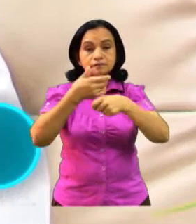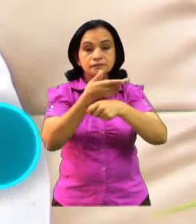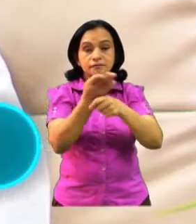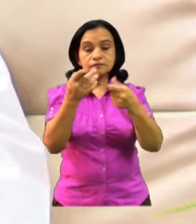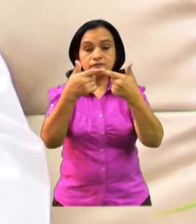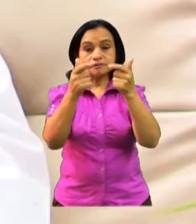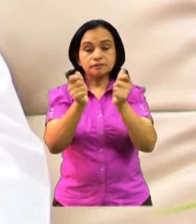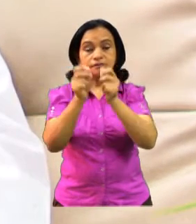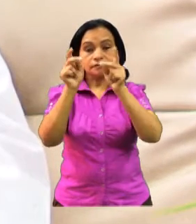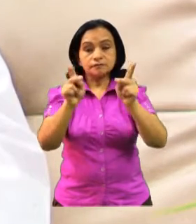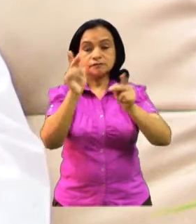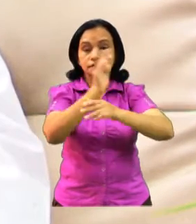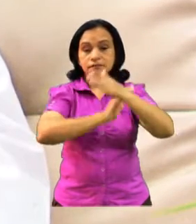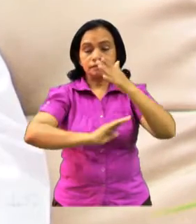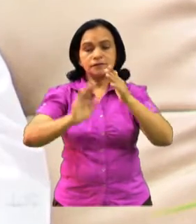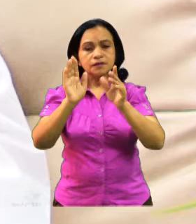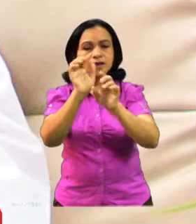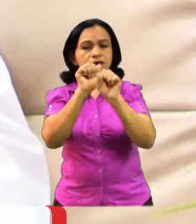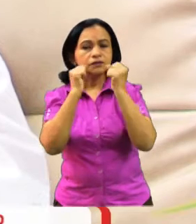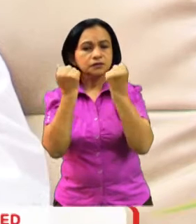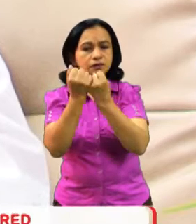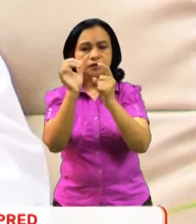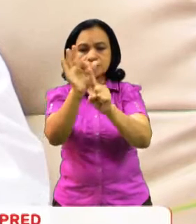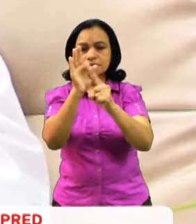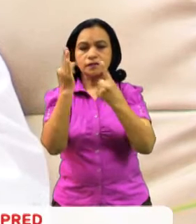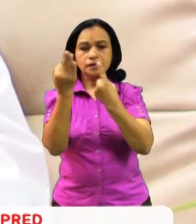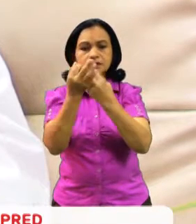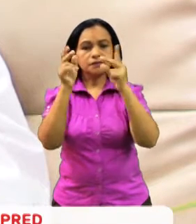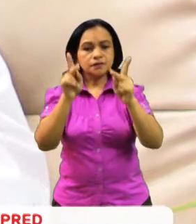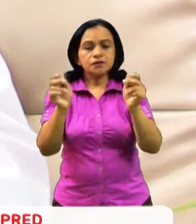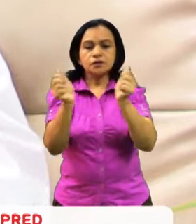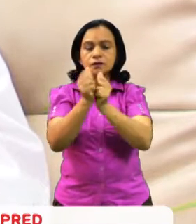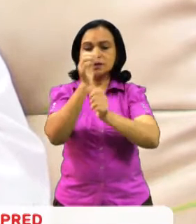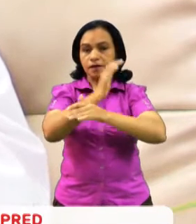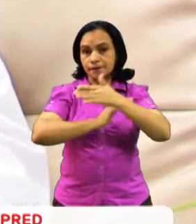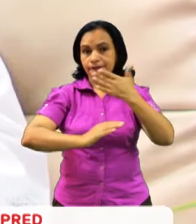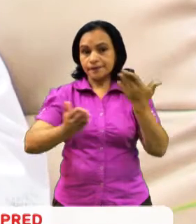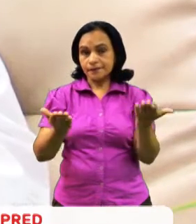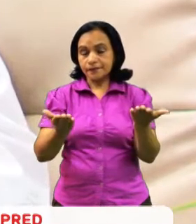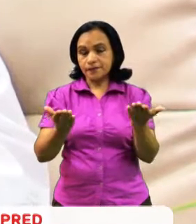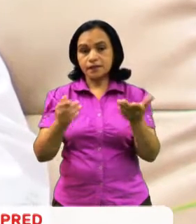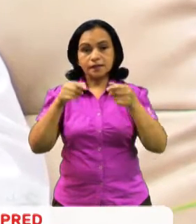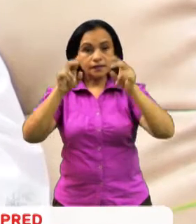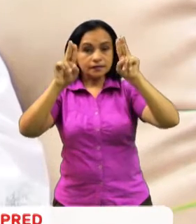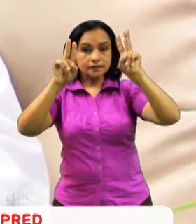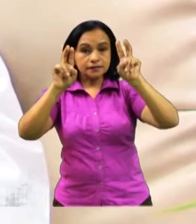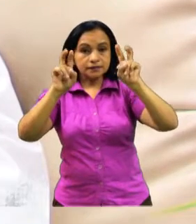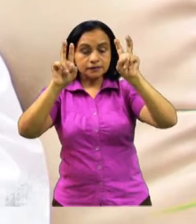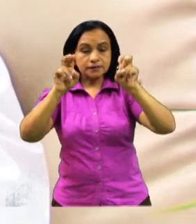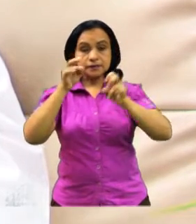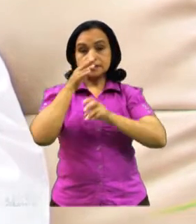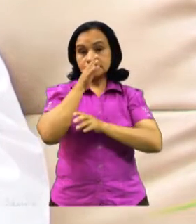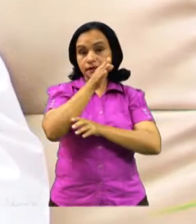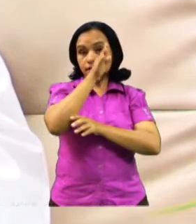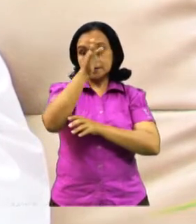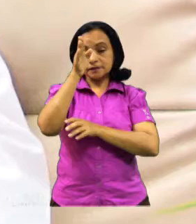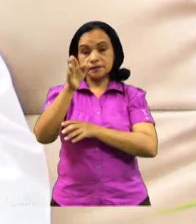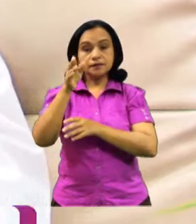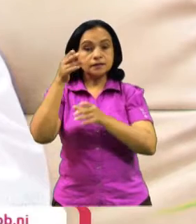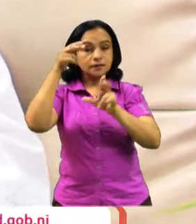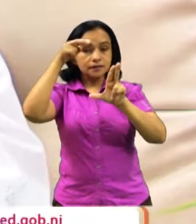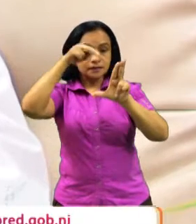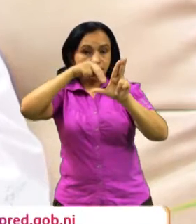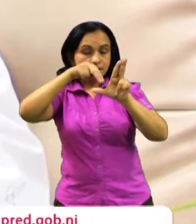Discapacidad, donde están todas las asociaciones y federaciones de personas con discapacidad. Y obviamente en este tema de la gestión de riesgo con el